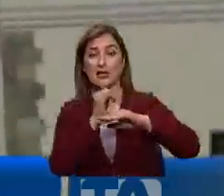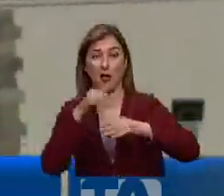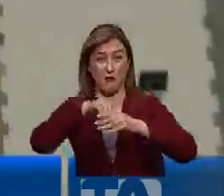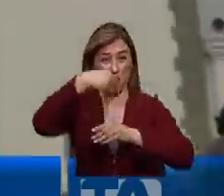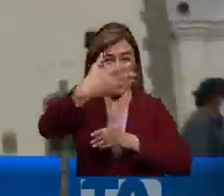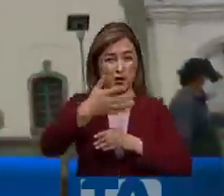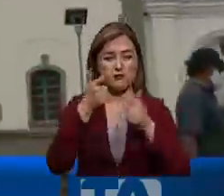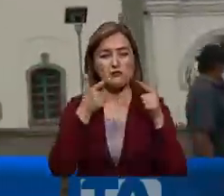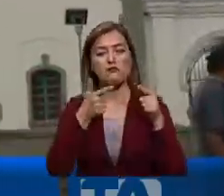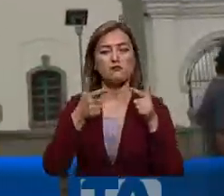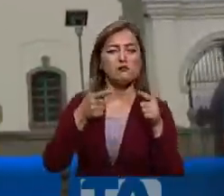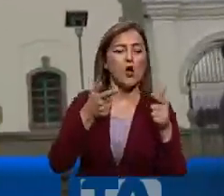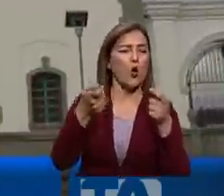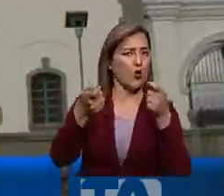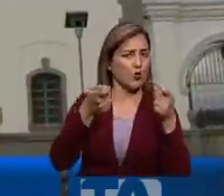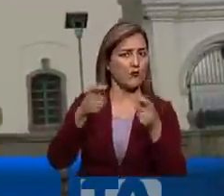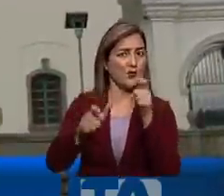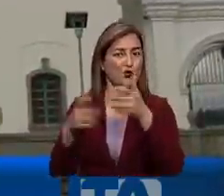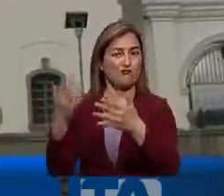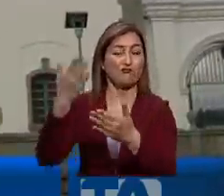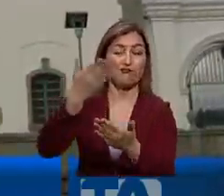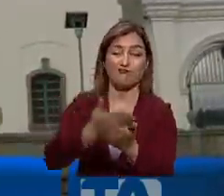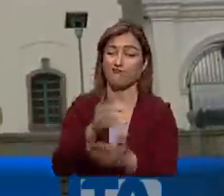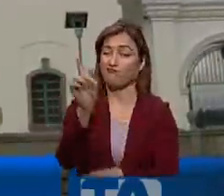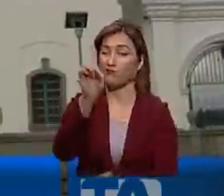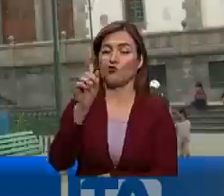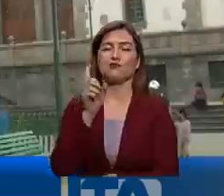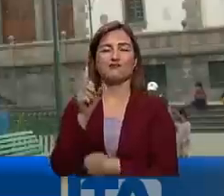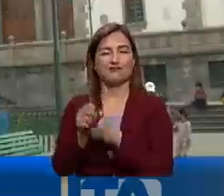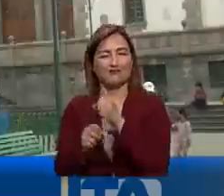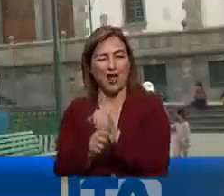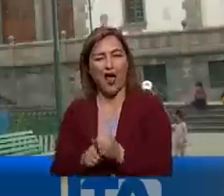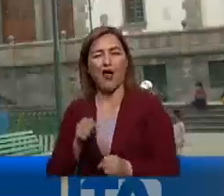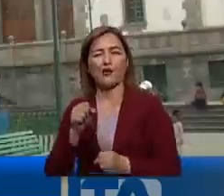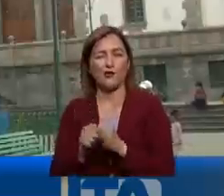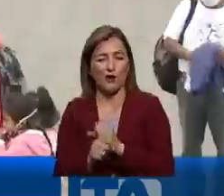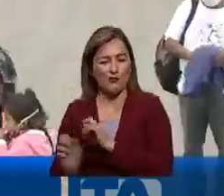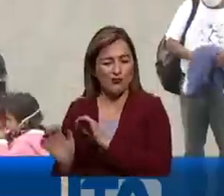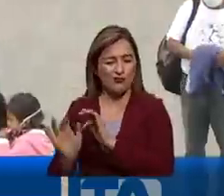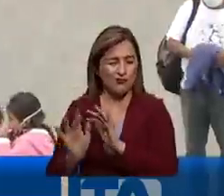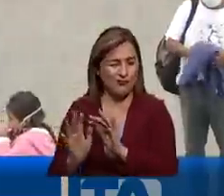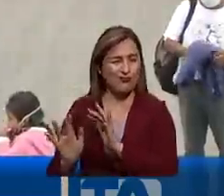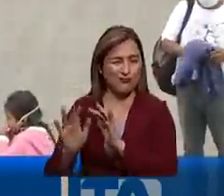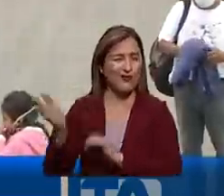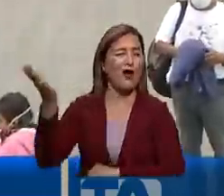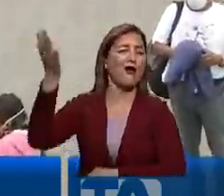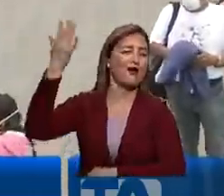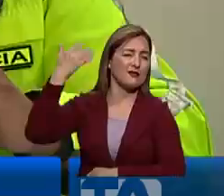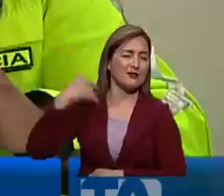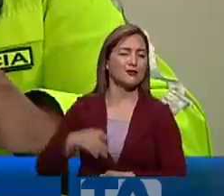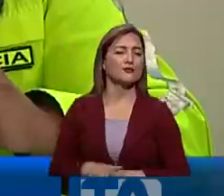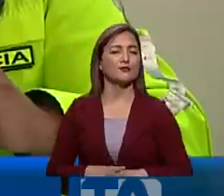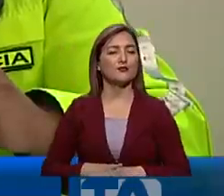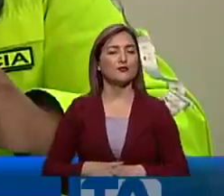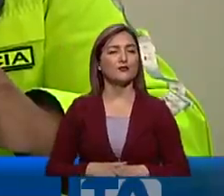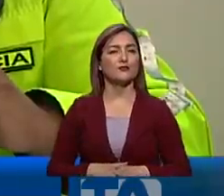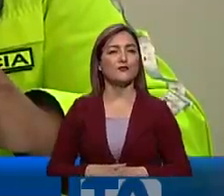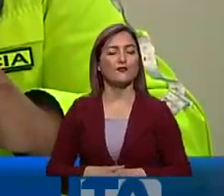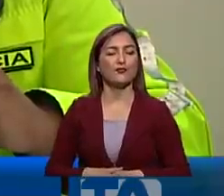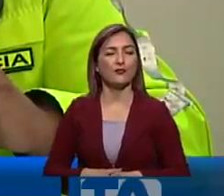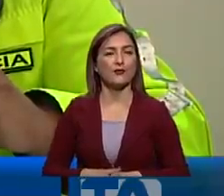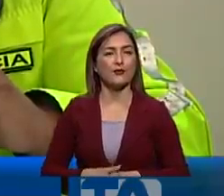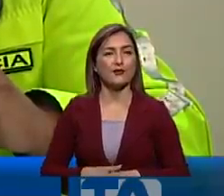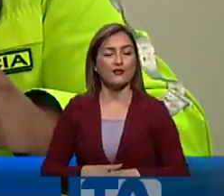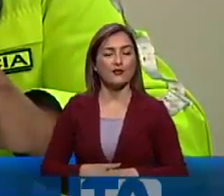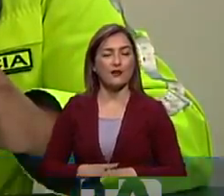los diferentes puntos del Distrito Metropolitano de Quito, donde año a año se reunían los feligreses para iniciar el trayecto al templo. De que vamos a hacer